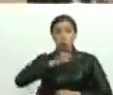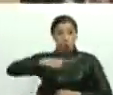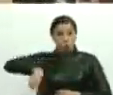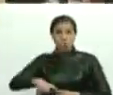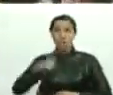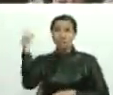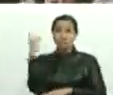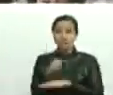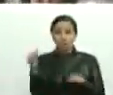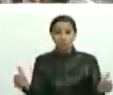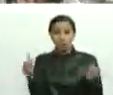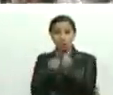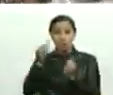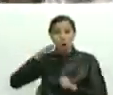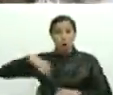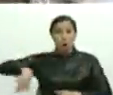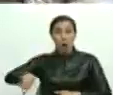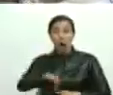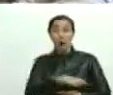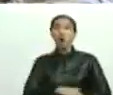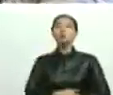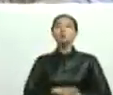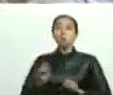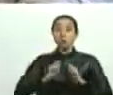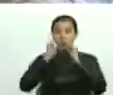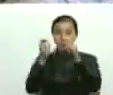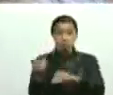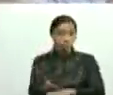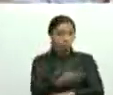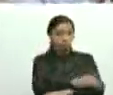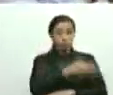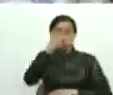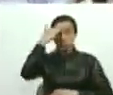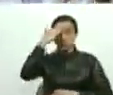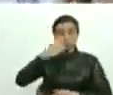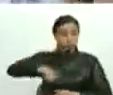el poder popular, que fue el que los postuló.